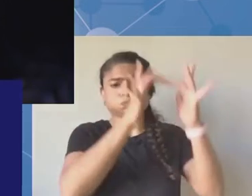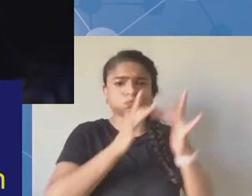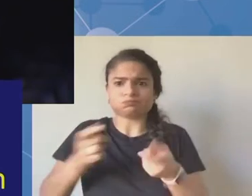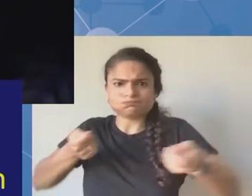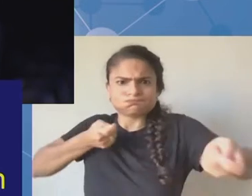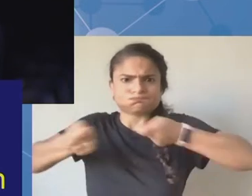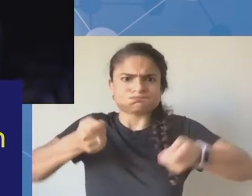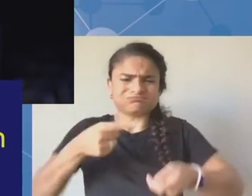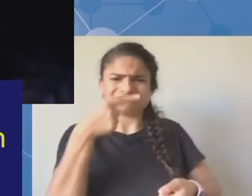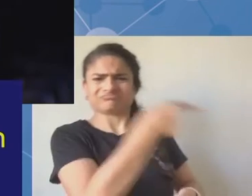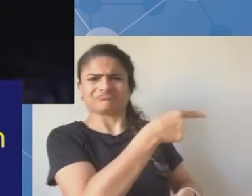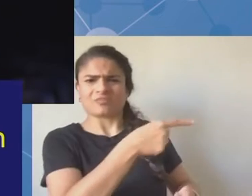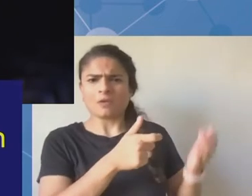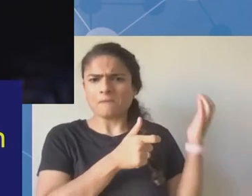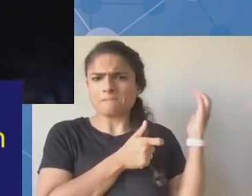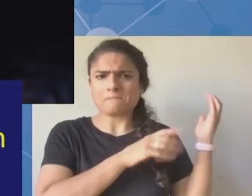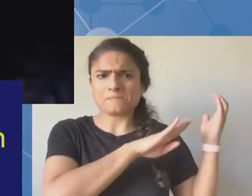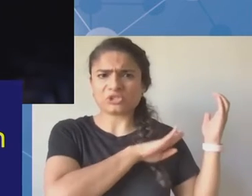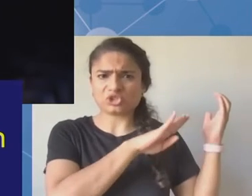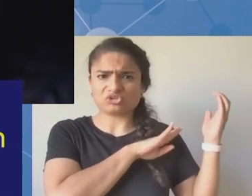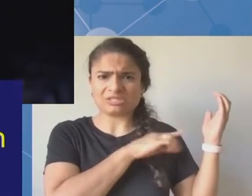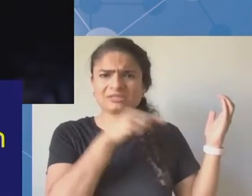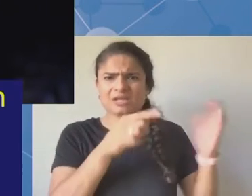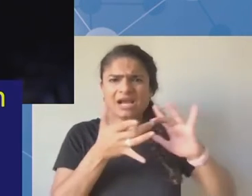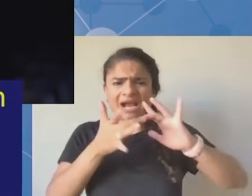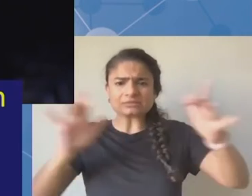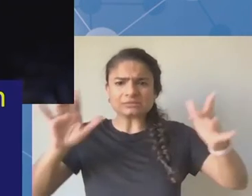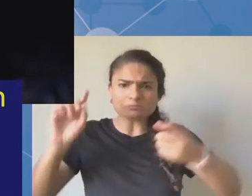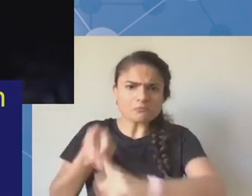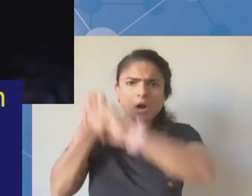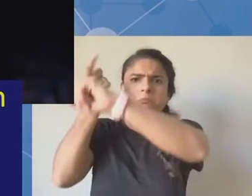en nuestro país. No podíamos conectarnos a la red.